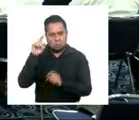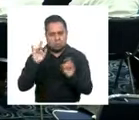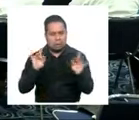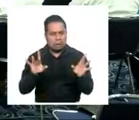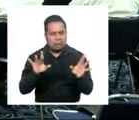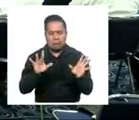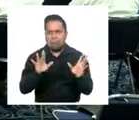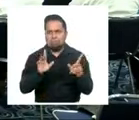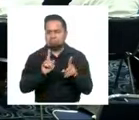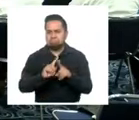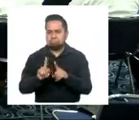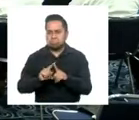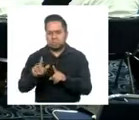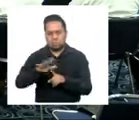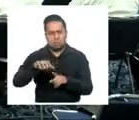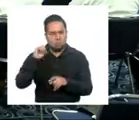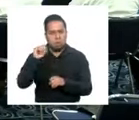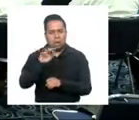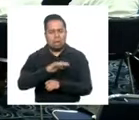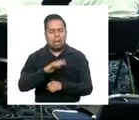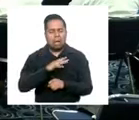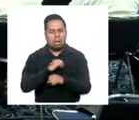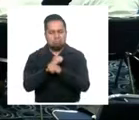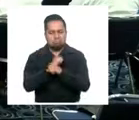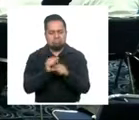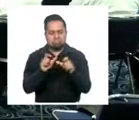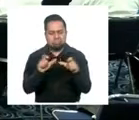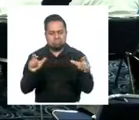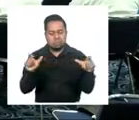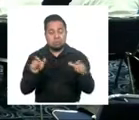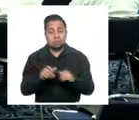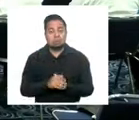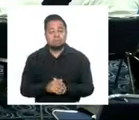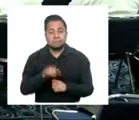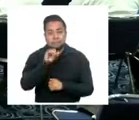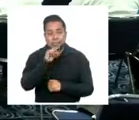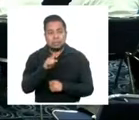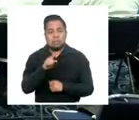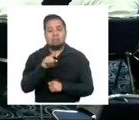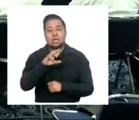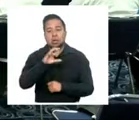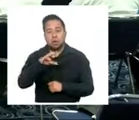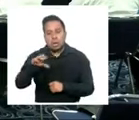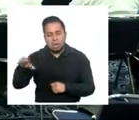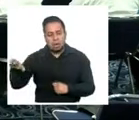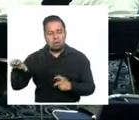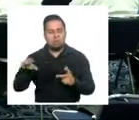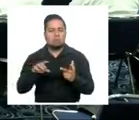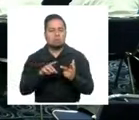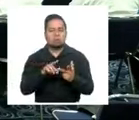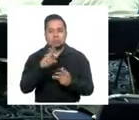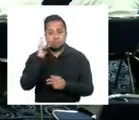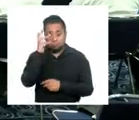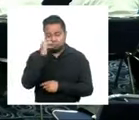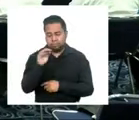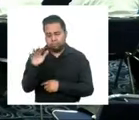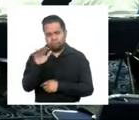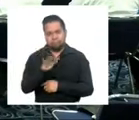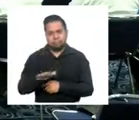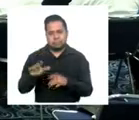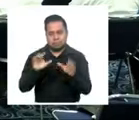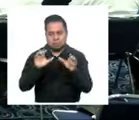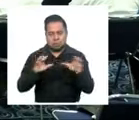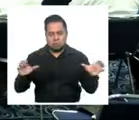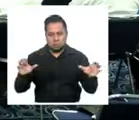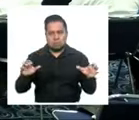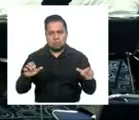en fin, todo Oaxaca, y no digamos Corralero, esta zona muy bonita de la